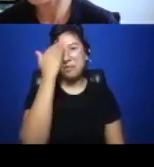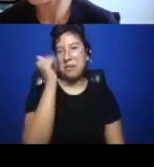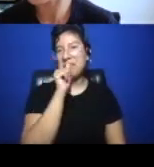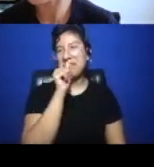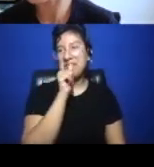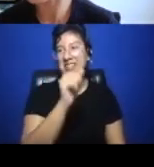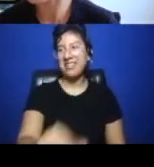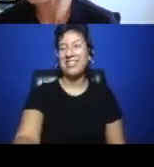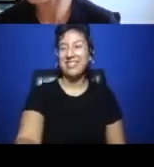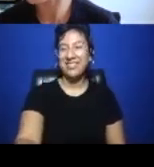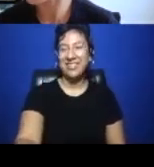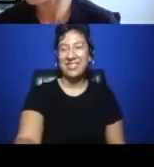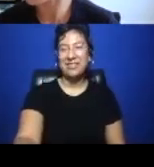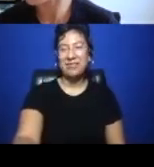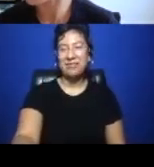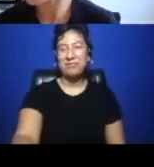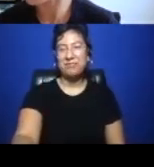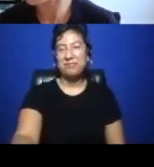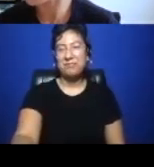y la contraseña.